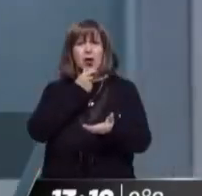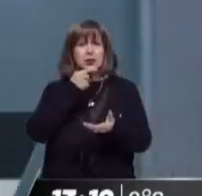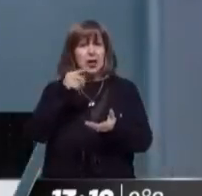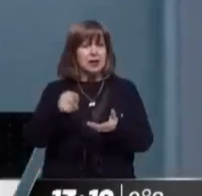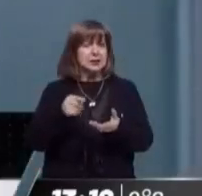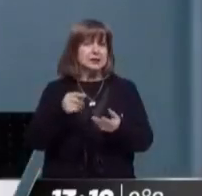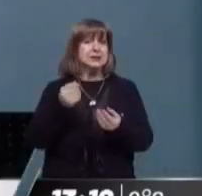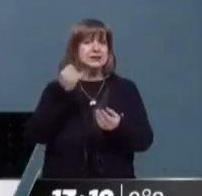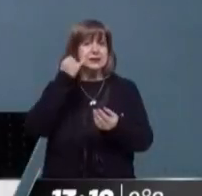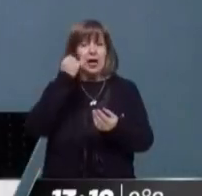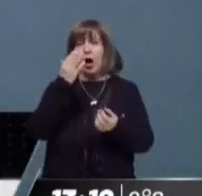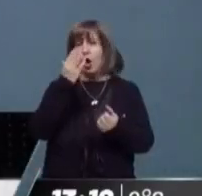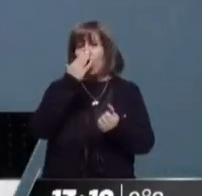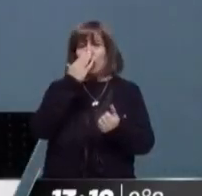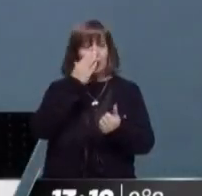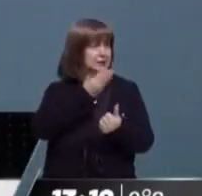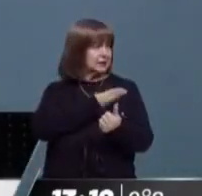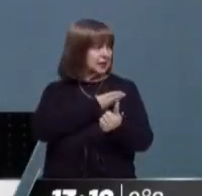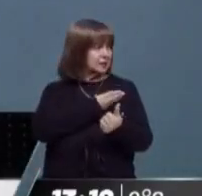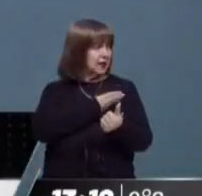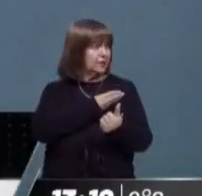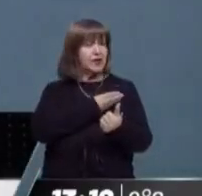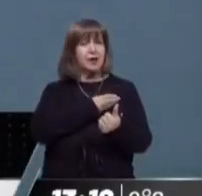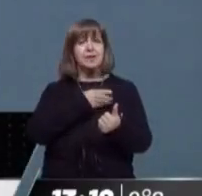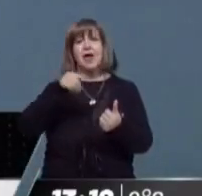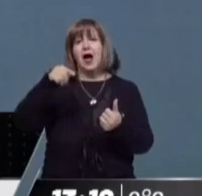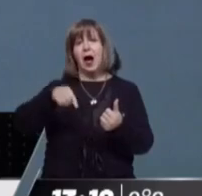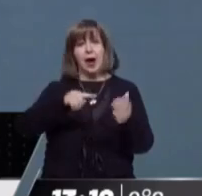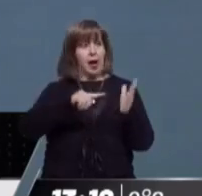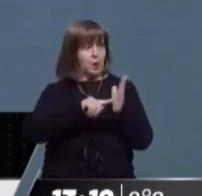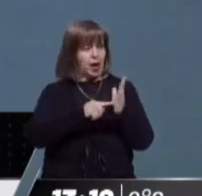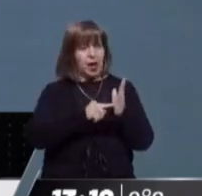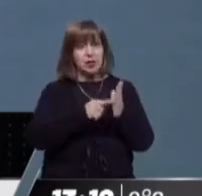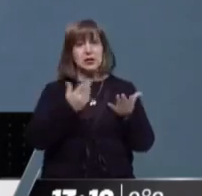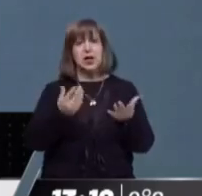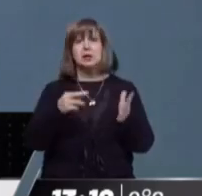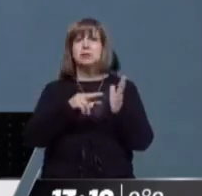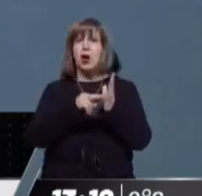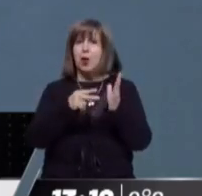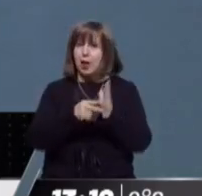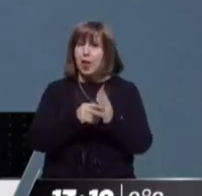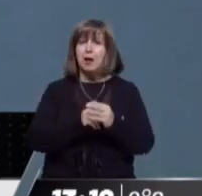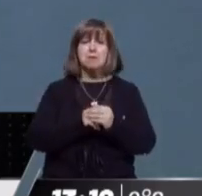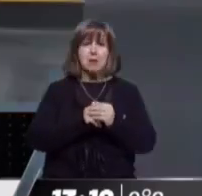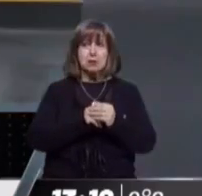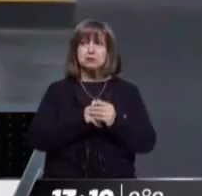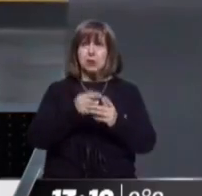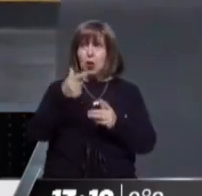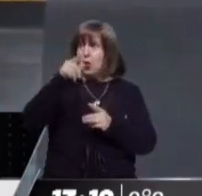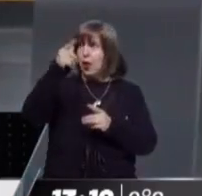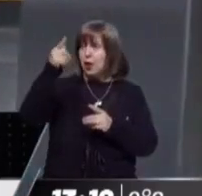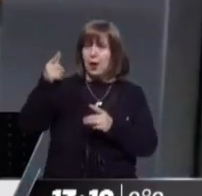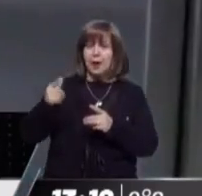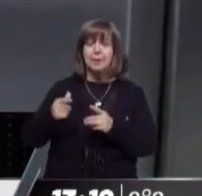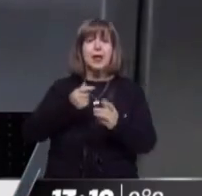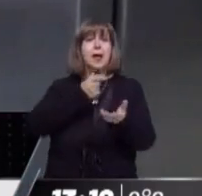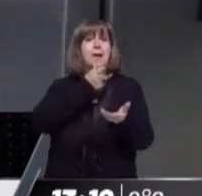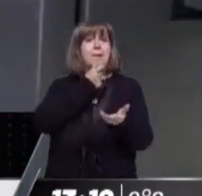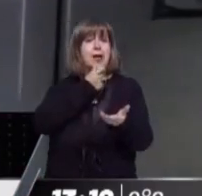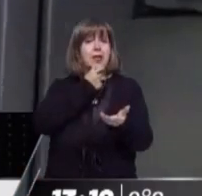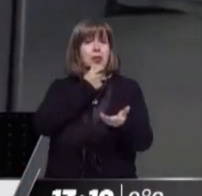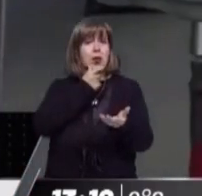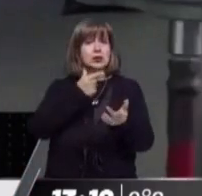el país porque por ejemplo Córdoba y Santa Fe son las que actualmente y Buenos Aires las que están teniendo la mayor problemática eh En lo que respecta a Mendoza